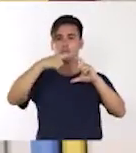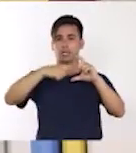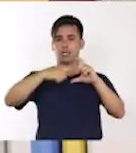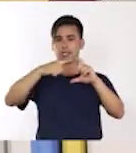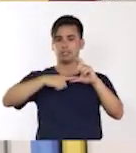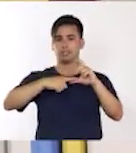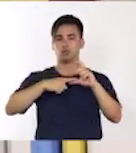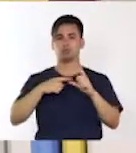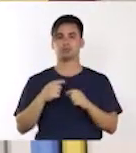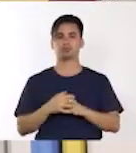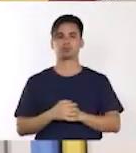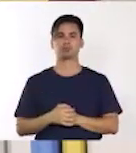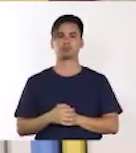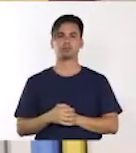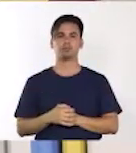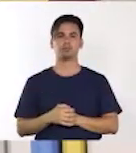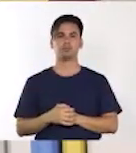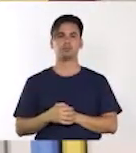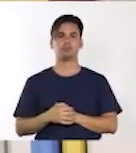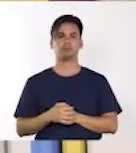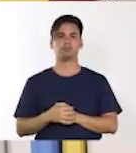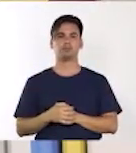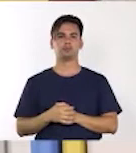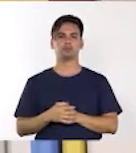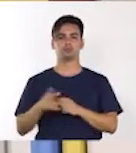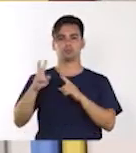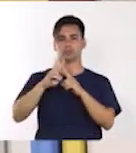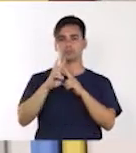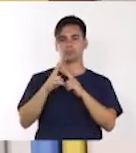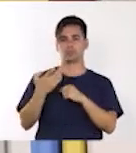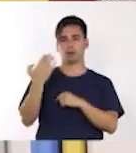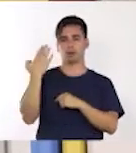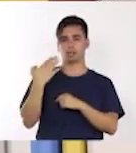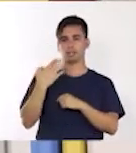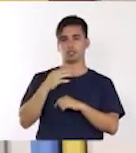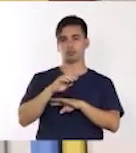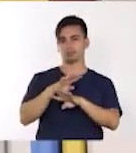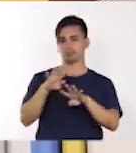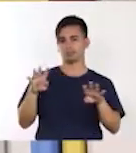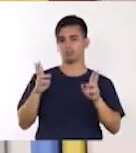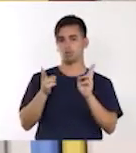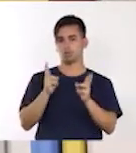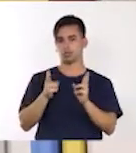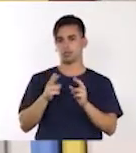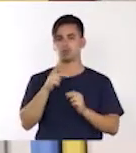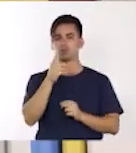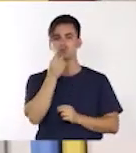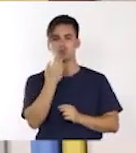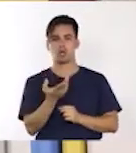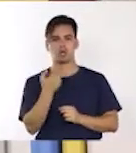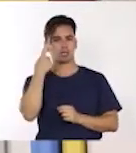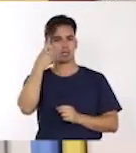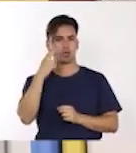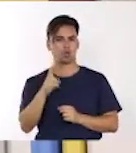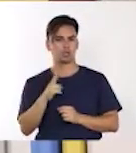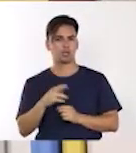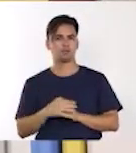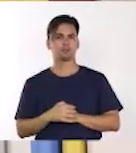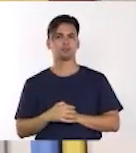Este contenido lo trabajamos en el encuentro anterior y ustedes podrán